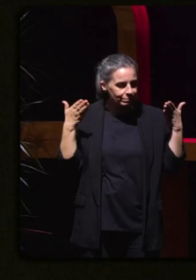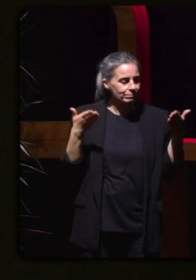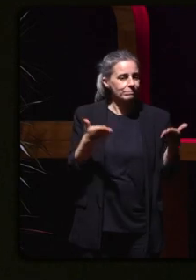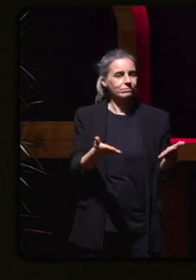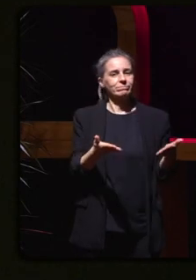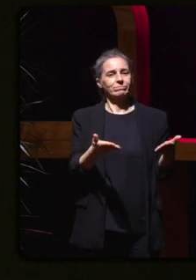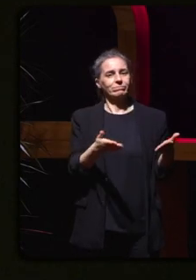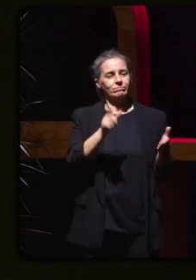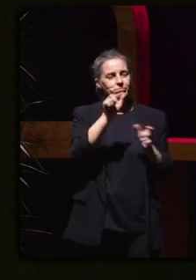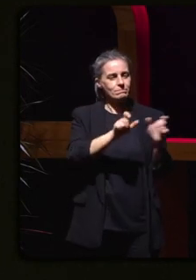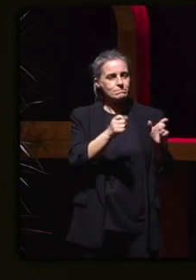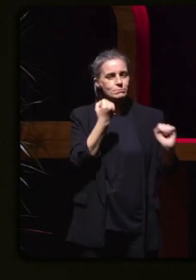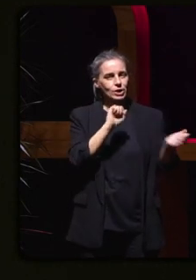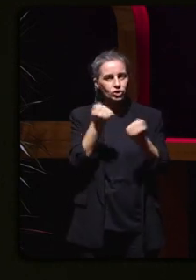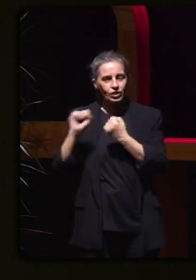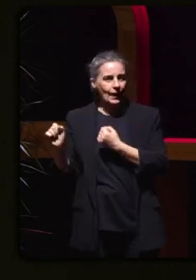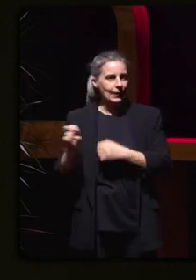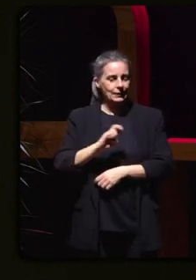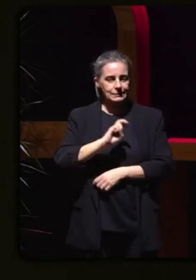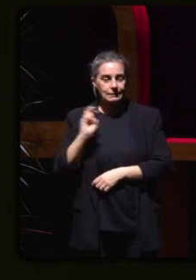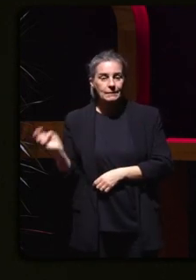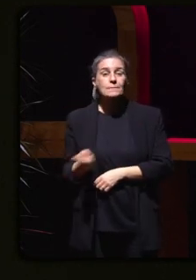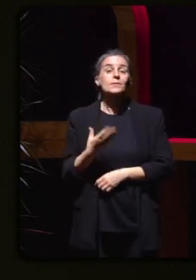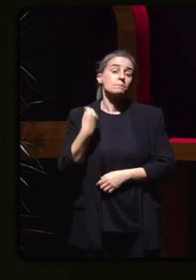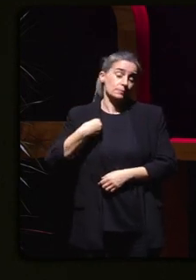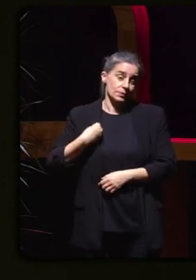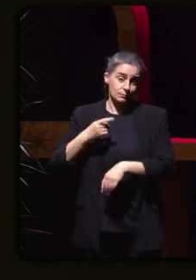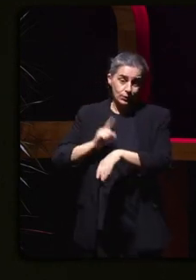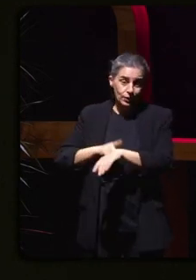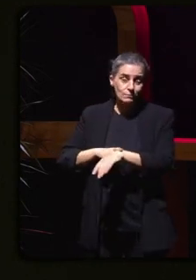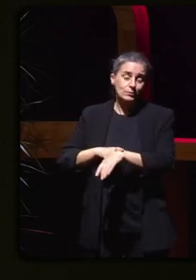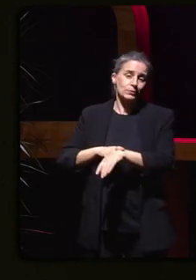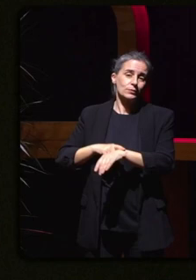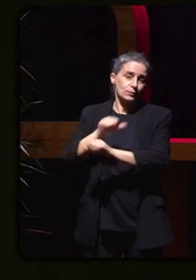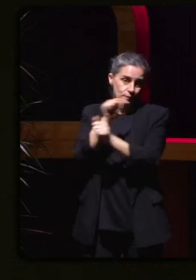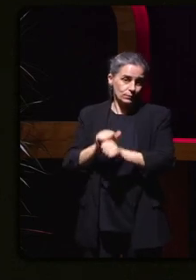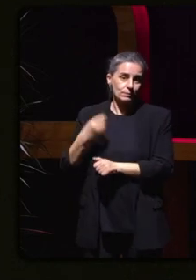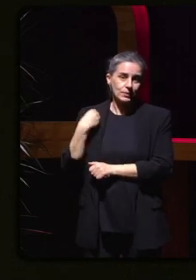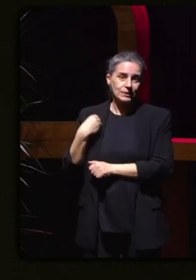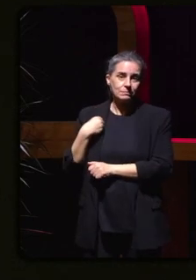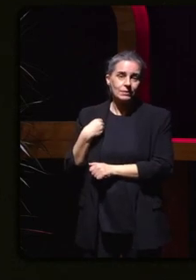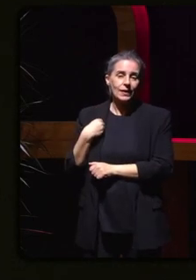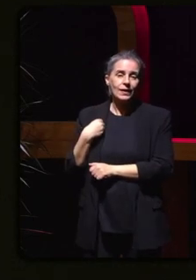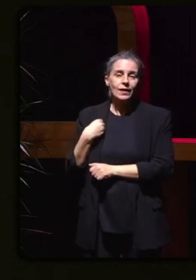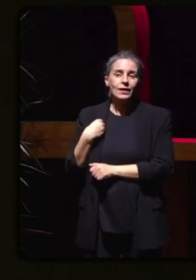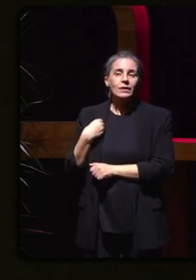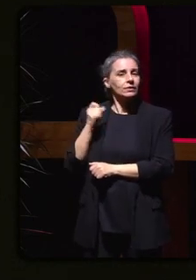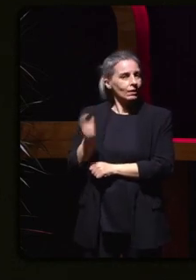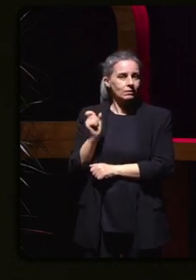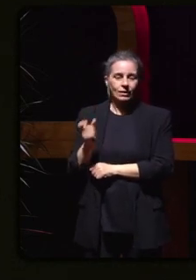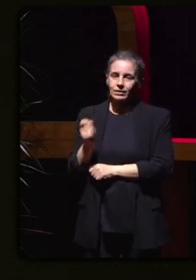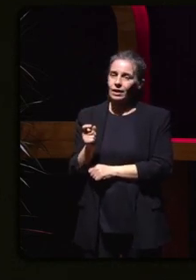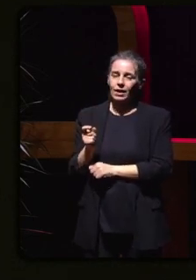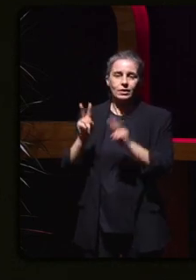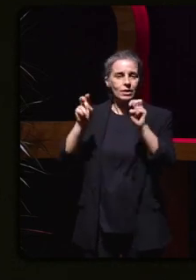personajes Pero es verdad que al mismo tiempo de la misma manera cada vez se escribe mejor